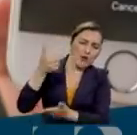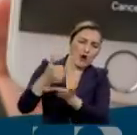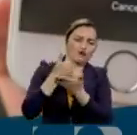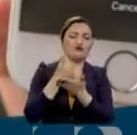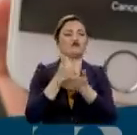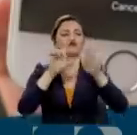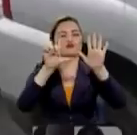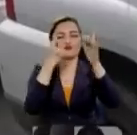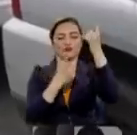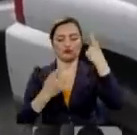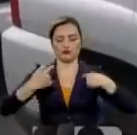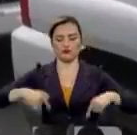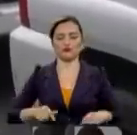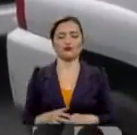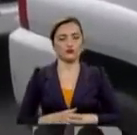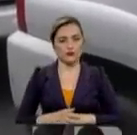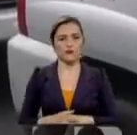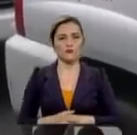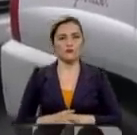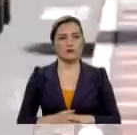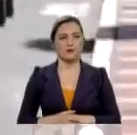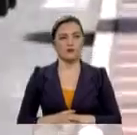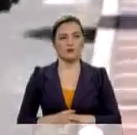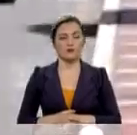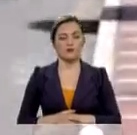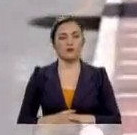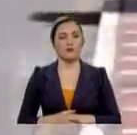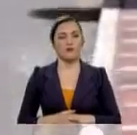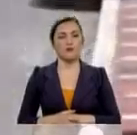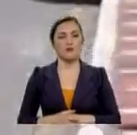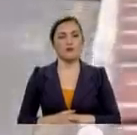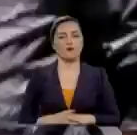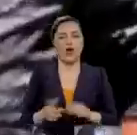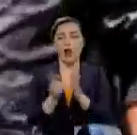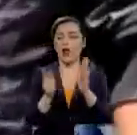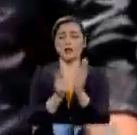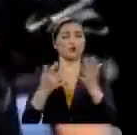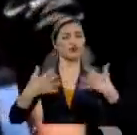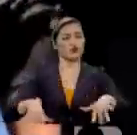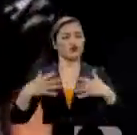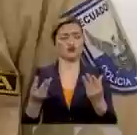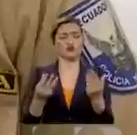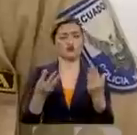registraron 7 heridos. Y aunque hubo gran cantidad de alertas registradas, hay una cifra alentadora